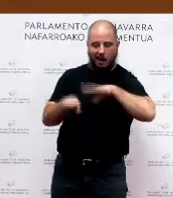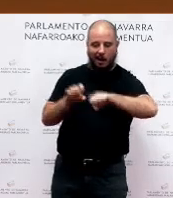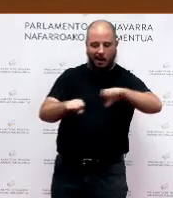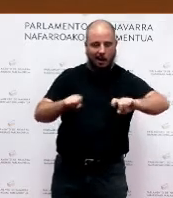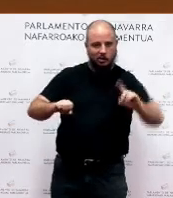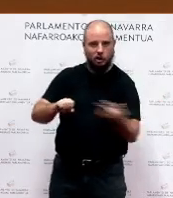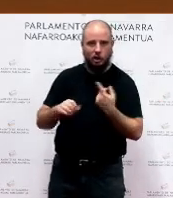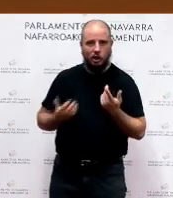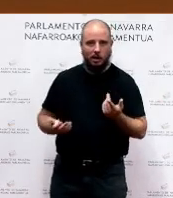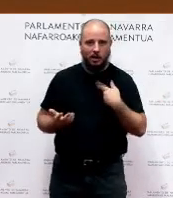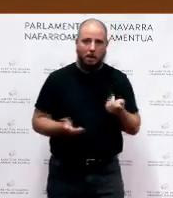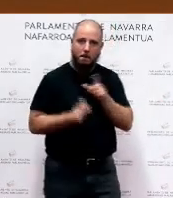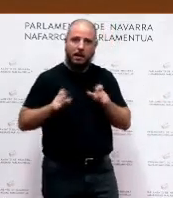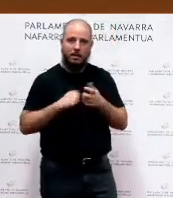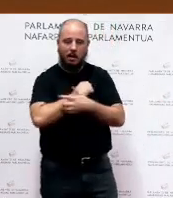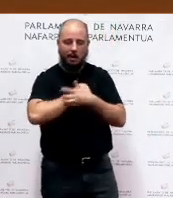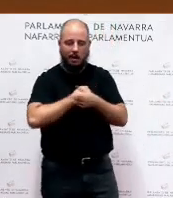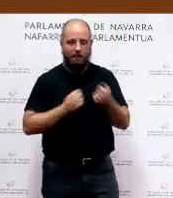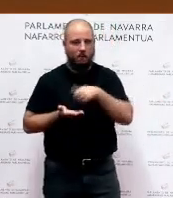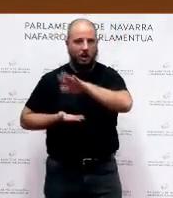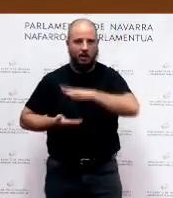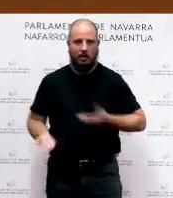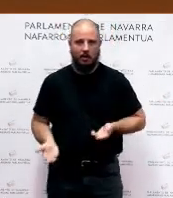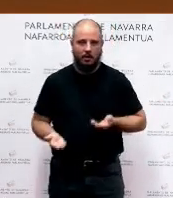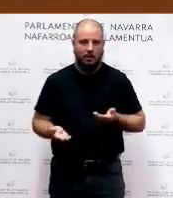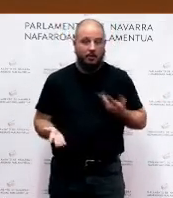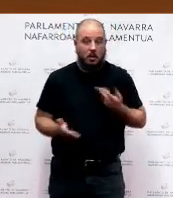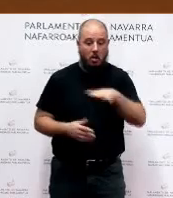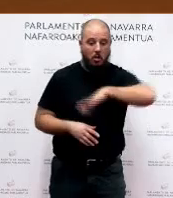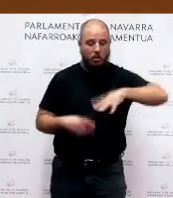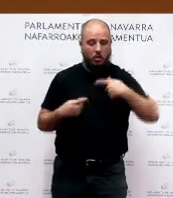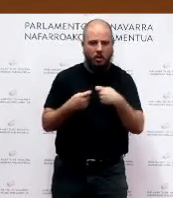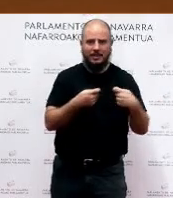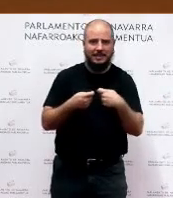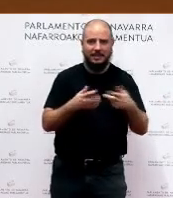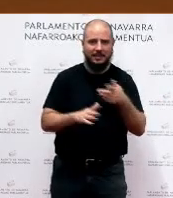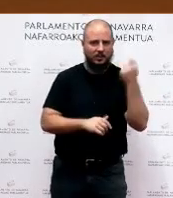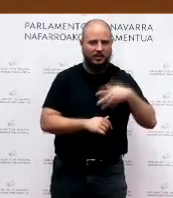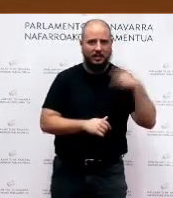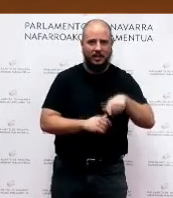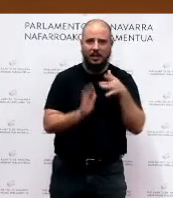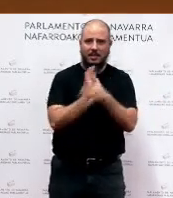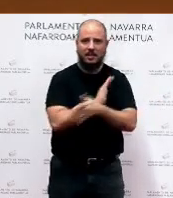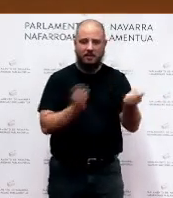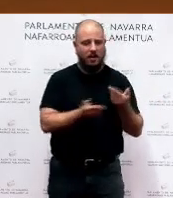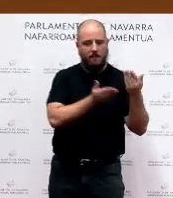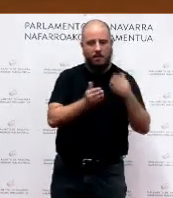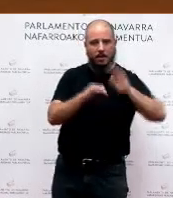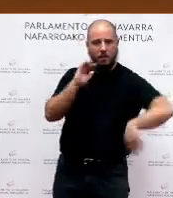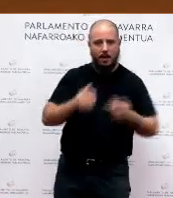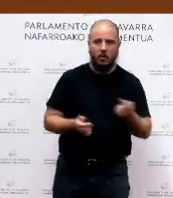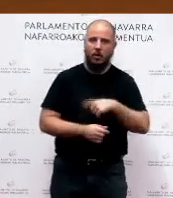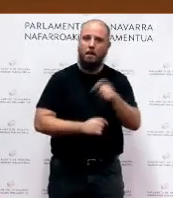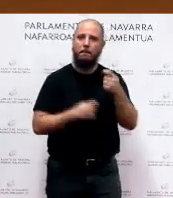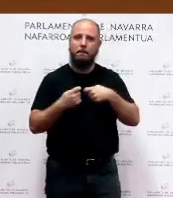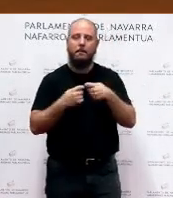a la gente con menos recursos. Por ejemplo, las zonas tensionadas están provocando reducción de oferta, incremento del mercado de los pisos turísticos y,